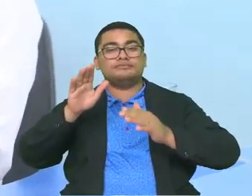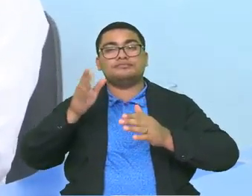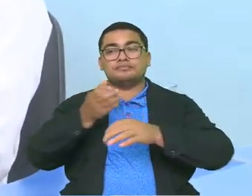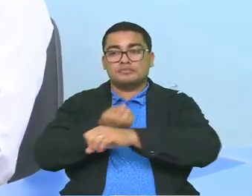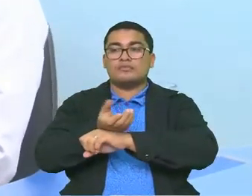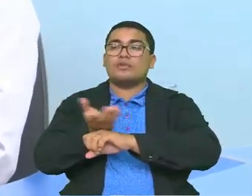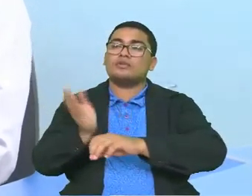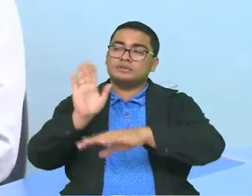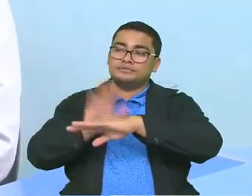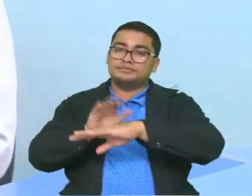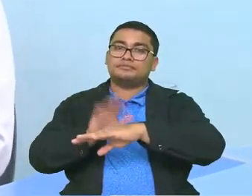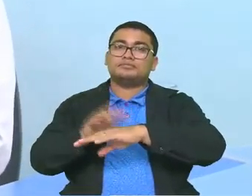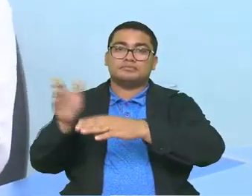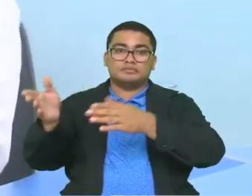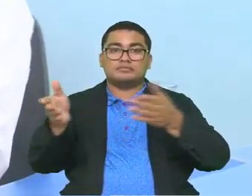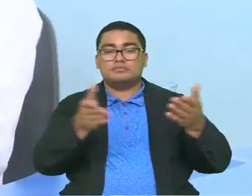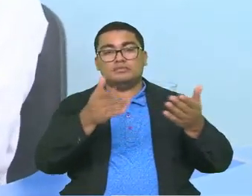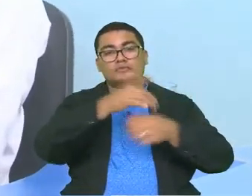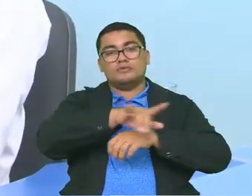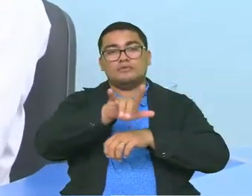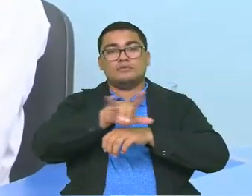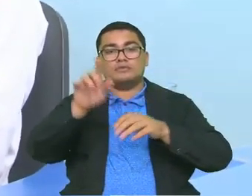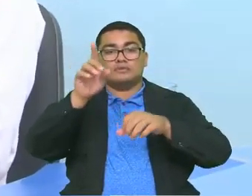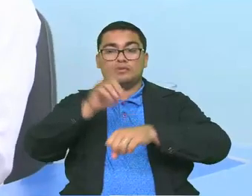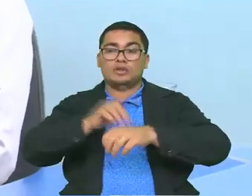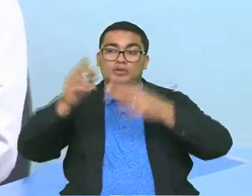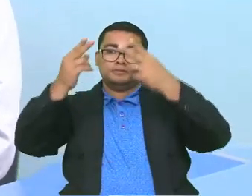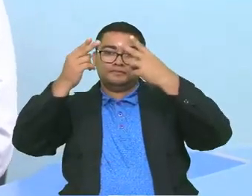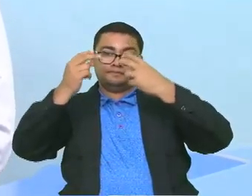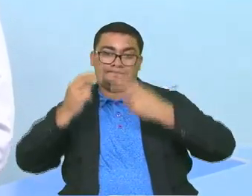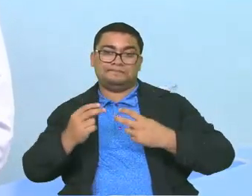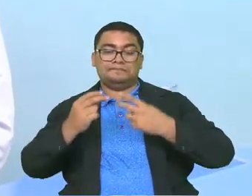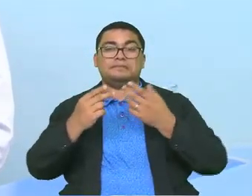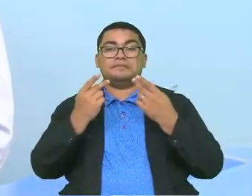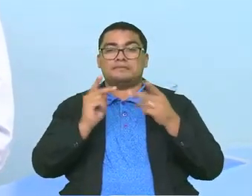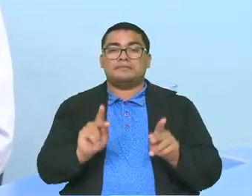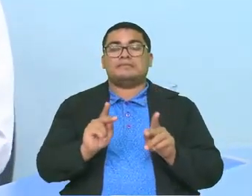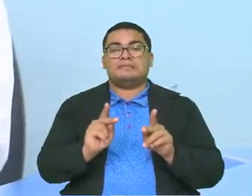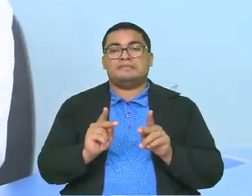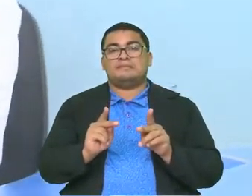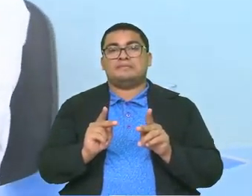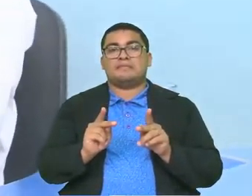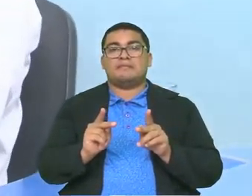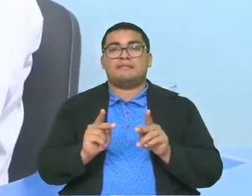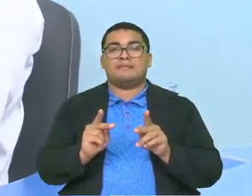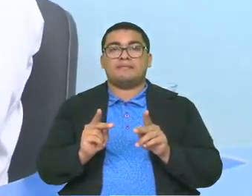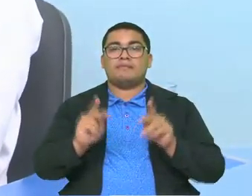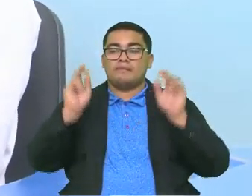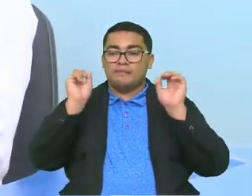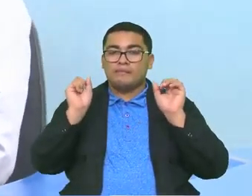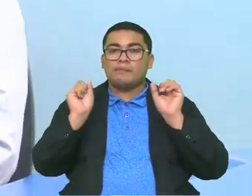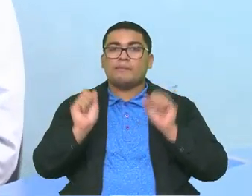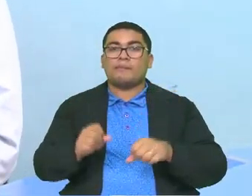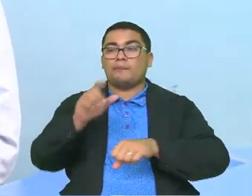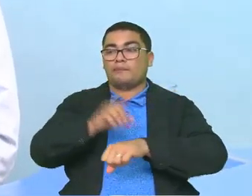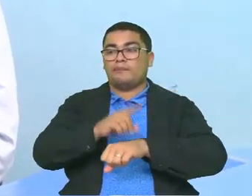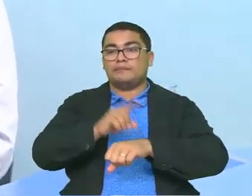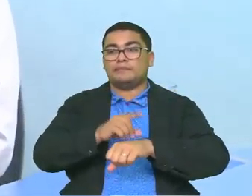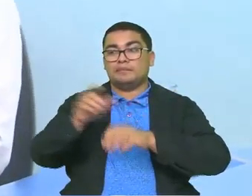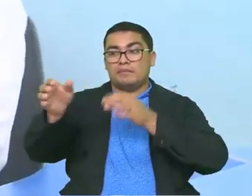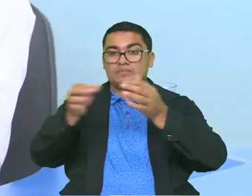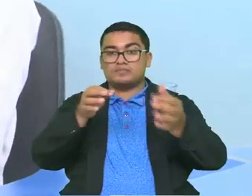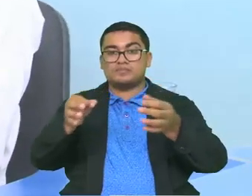de familia nota de que el niño, en este caso los niños o el adulto como tal, se da cuenta de que hay alguna alteración de la agudeza visual,